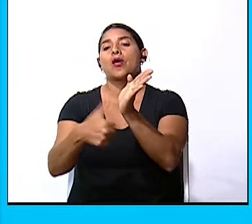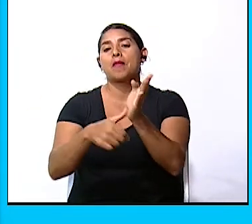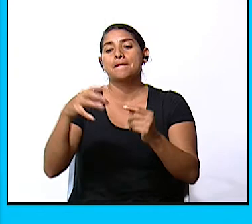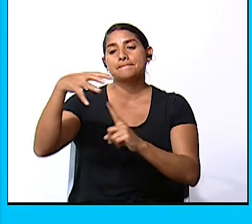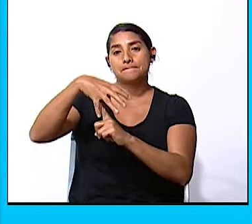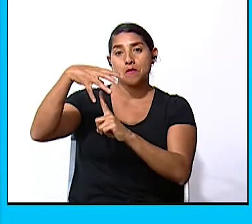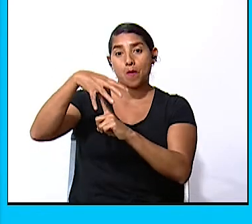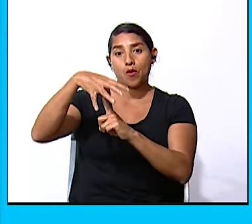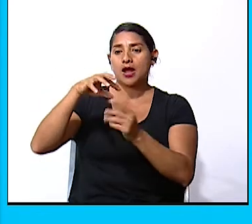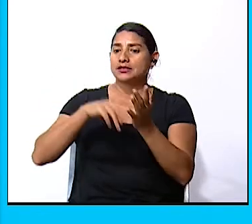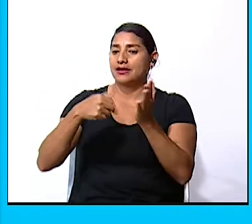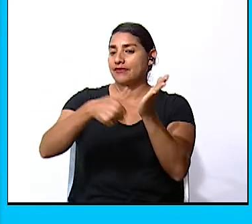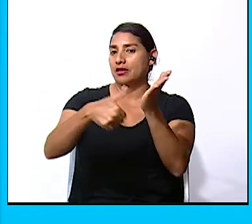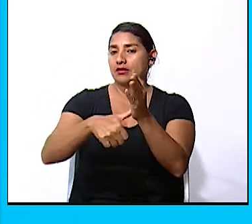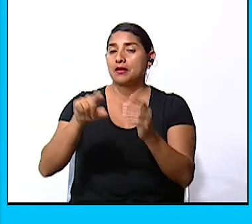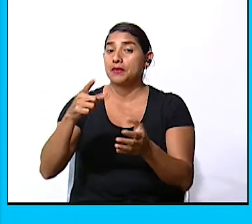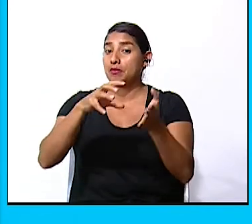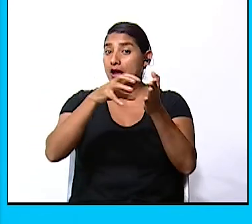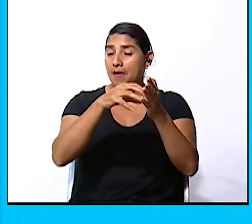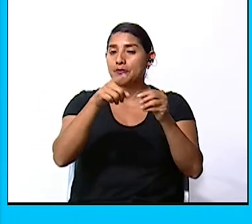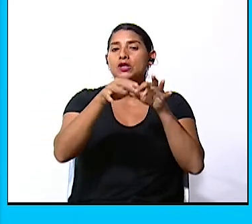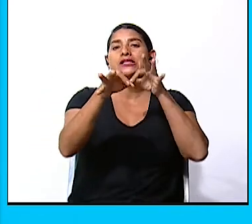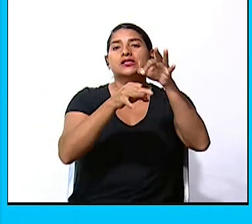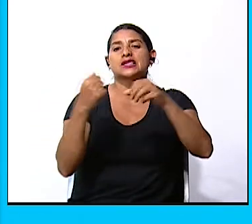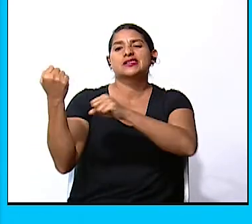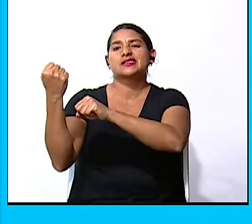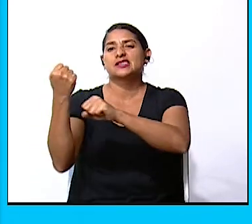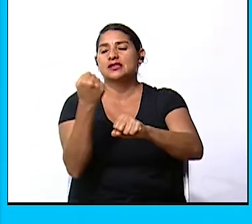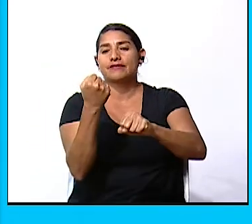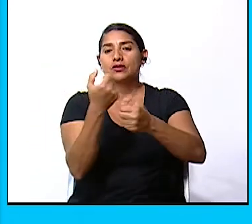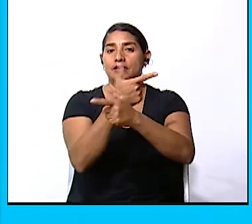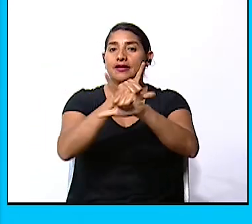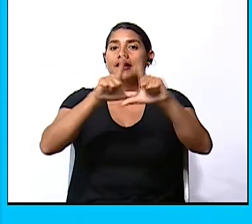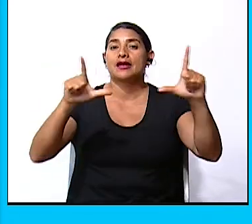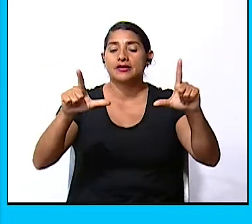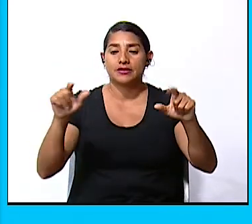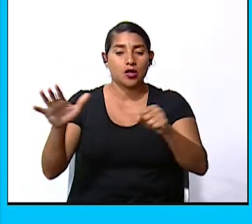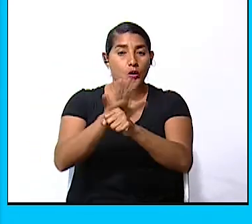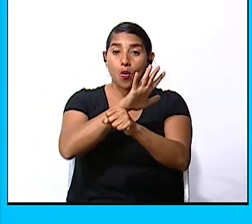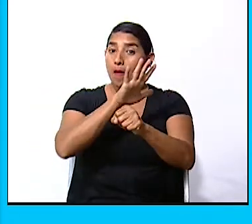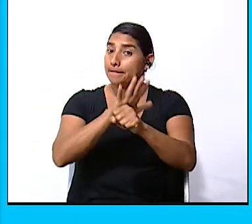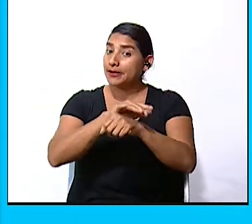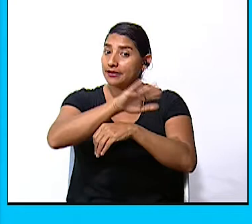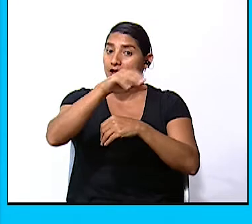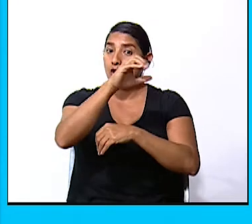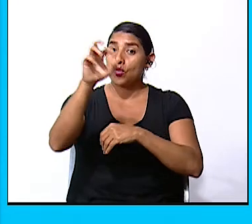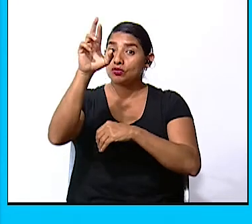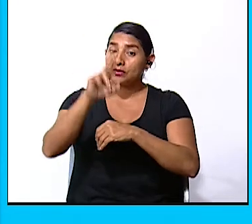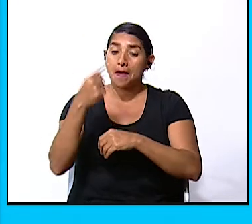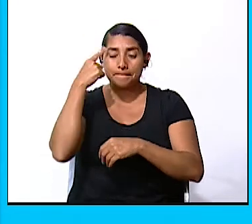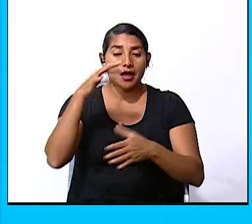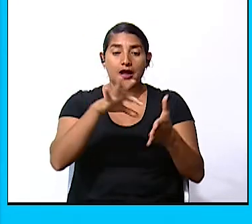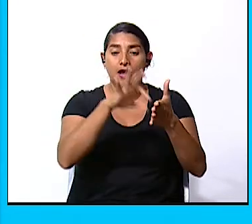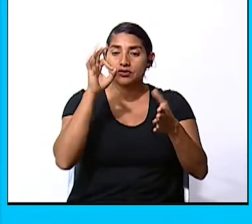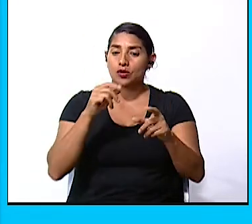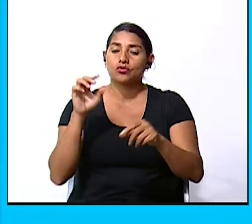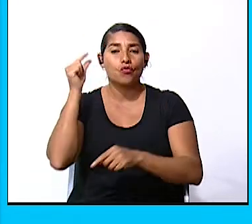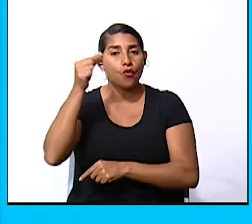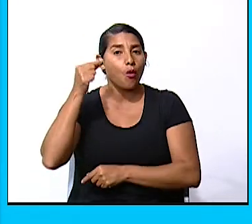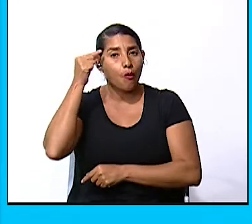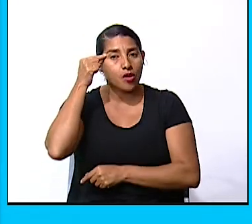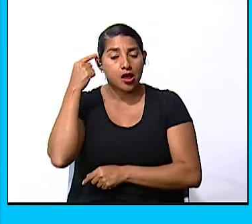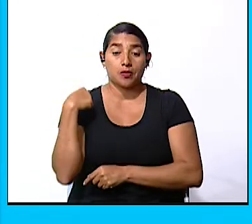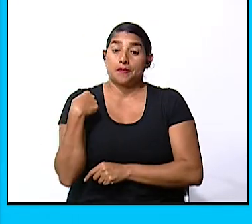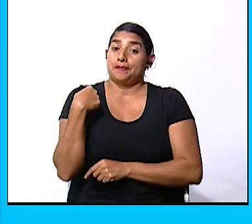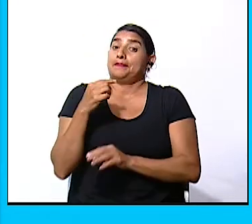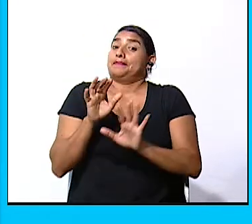popular? En el primer capítulo se estableció la libertad absoluta que tuvo Costa Rica para escoger su forma de gobierno,